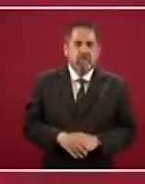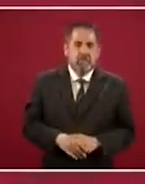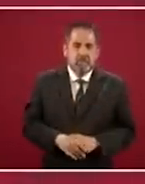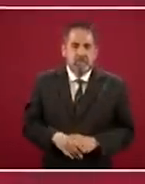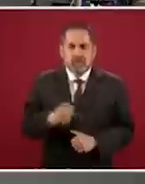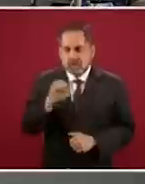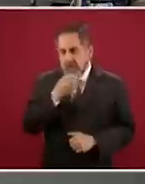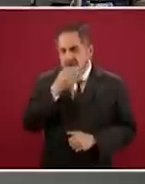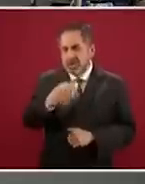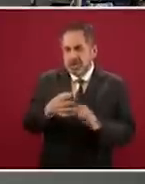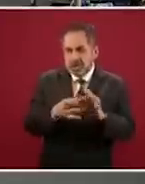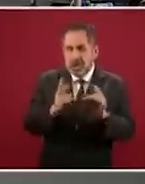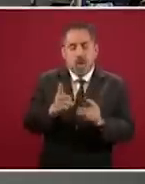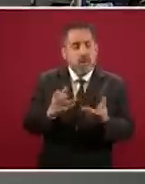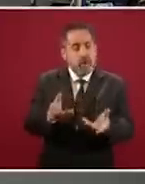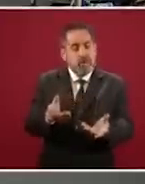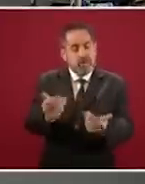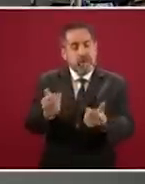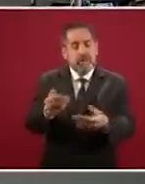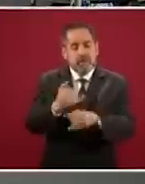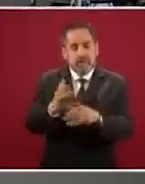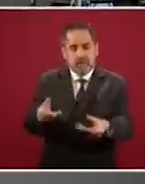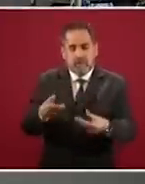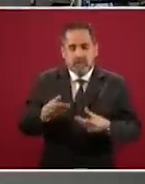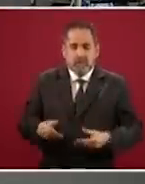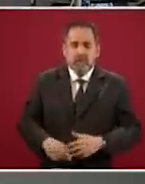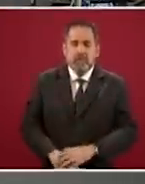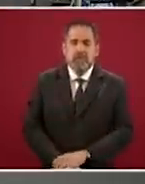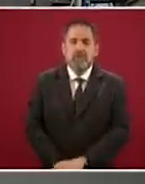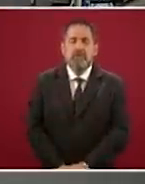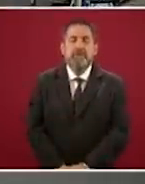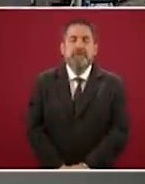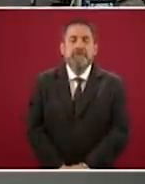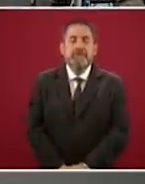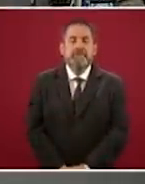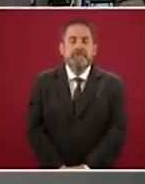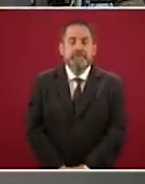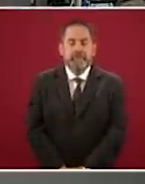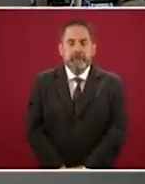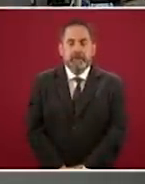Entonces, eso es lo que puedo comentarte, pero nos das la información.